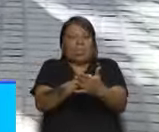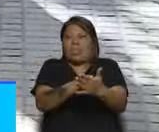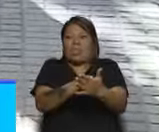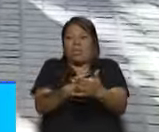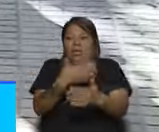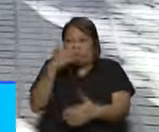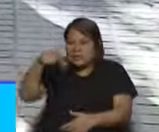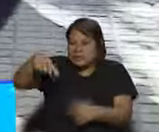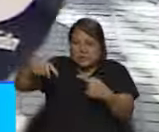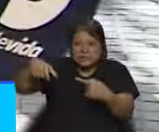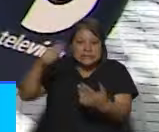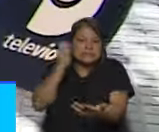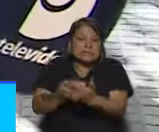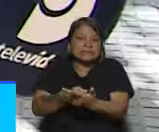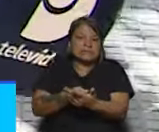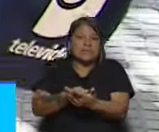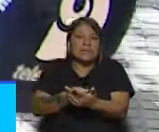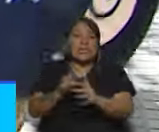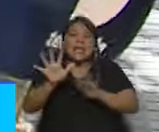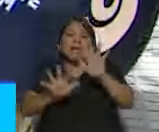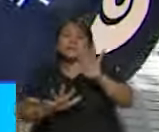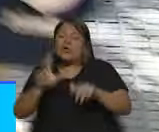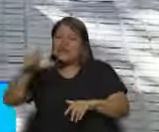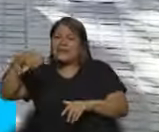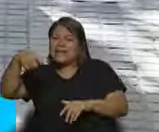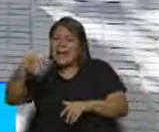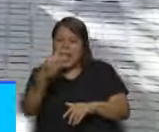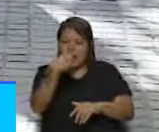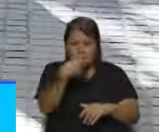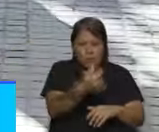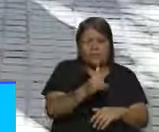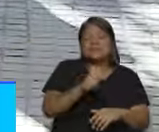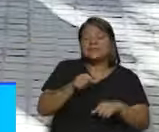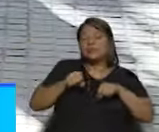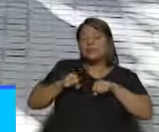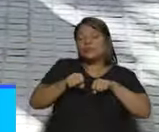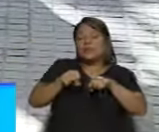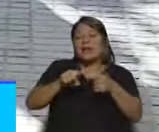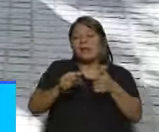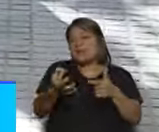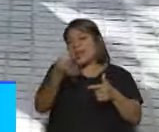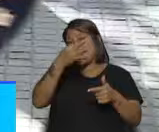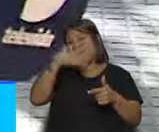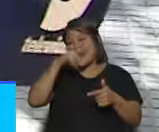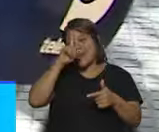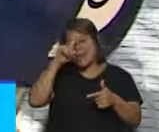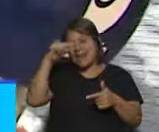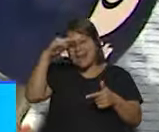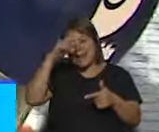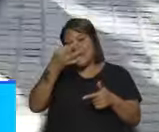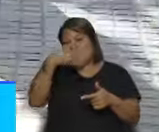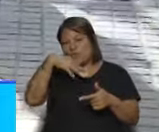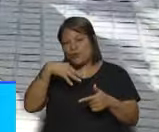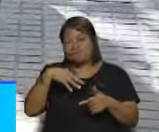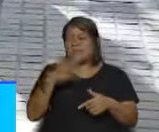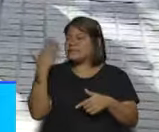pagar la tarjeta y qué paga con la tarjeta a veces paga alimentos por ejemplo el supermercado y Los Remedios Hace cuánto que viene con esta